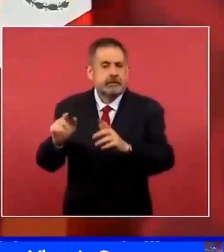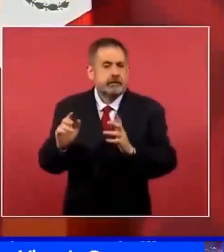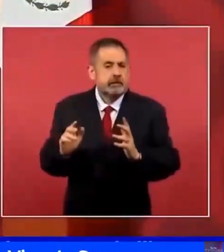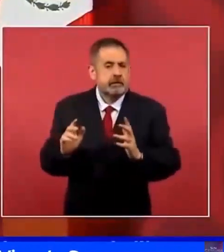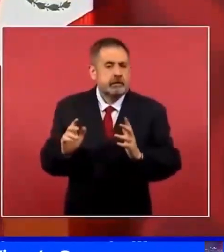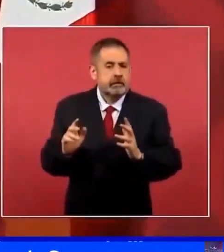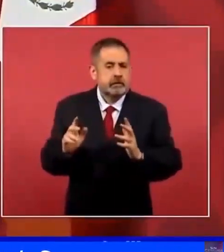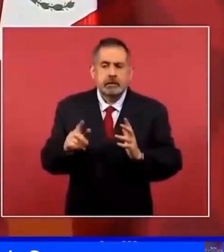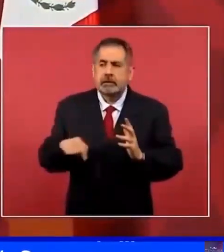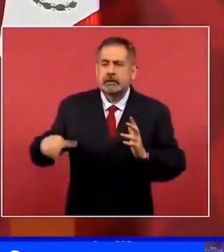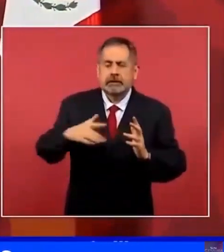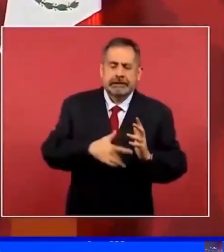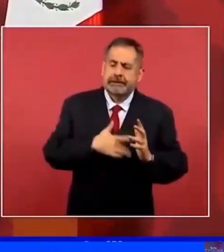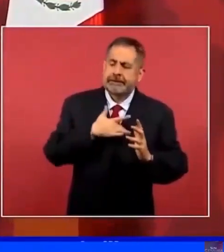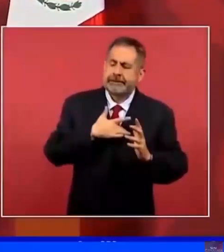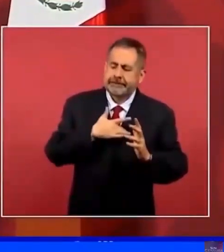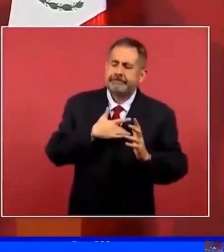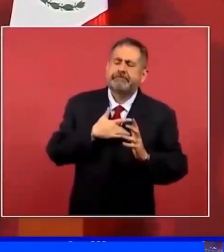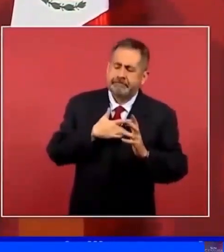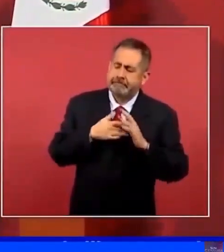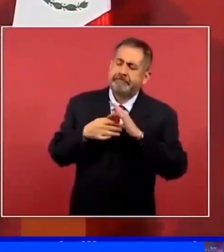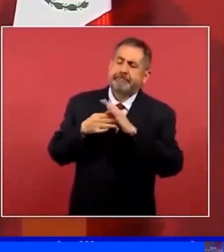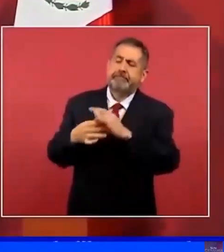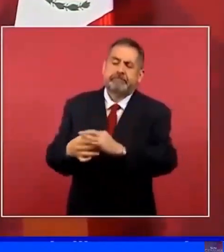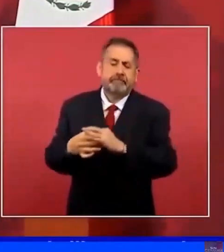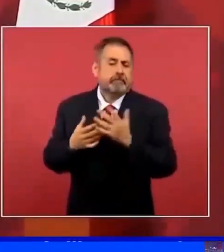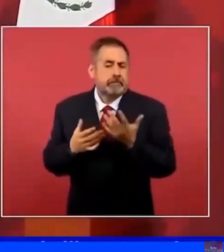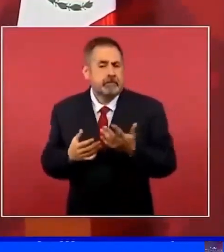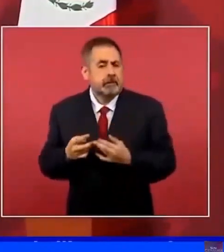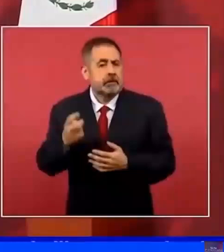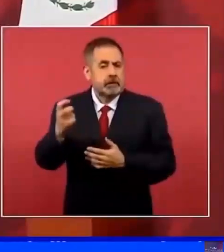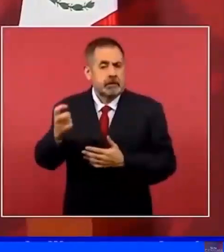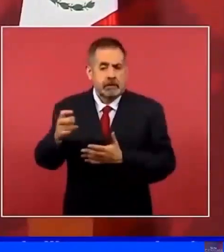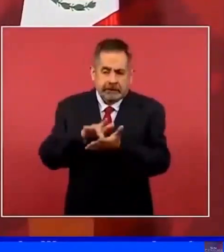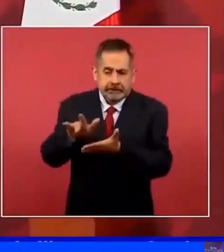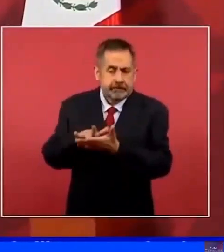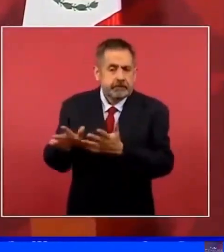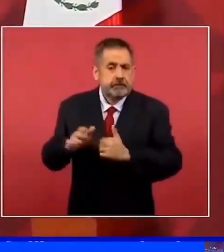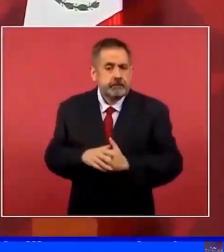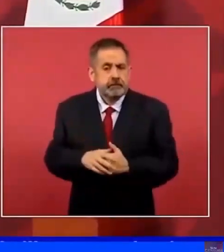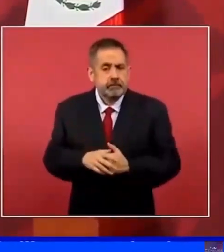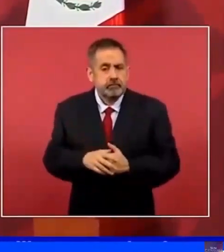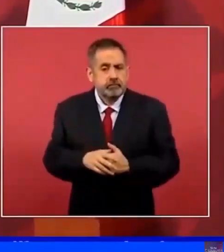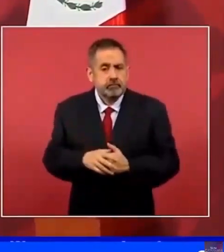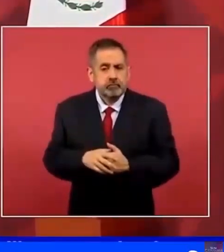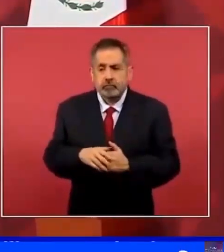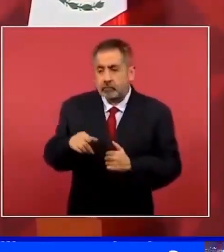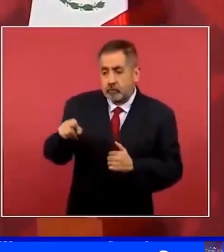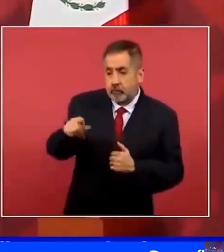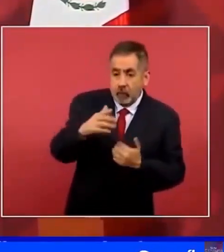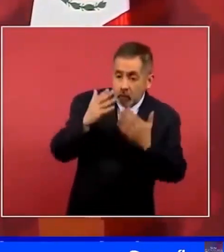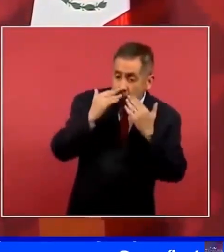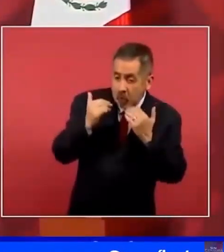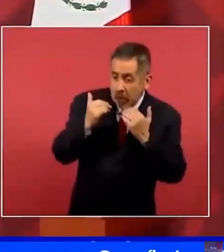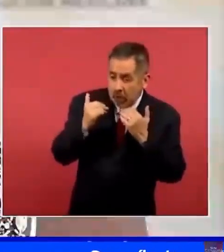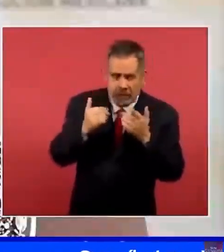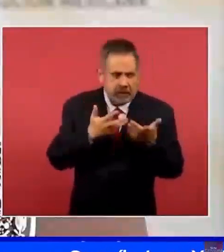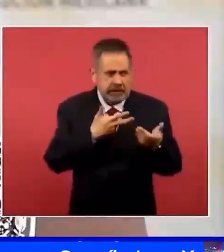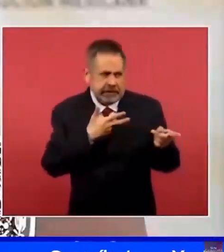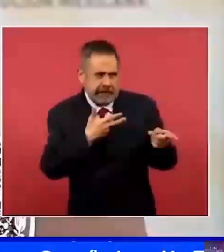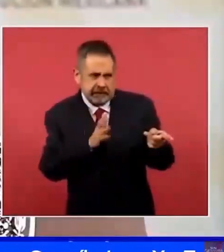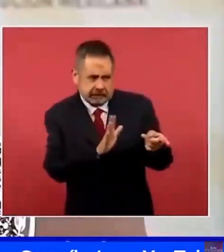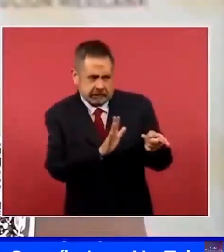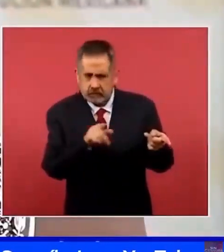por humanismo, porque hay que darle más al que tiene menos. La justicia